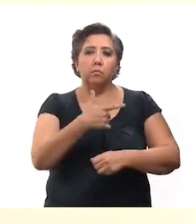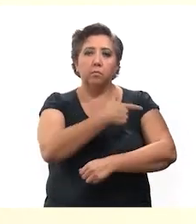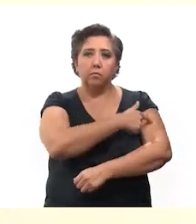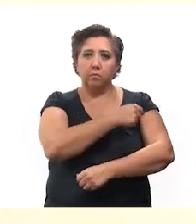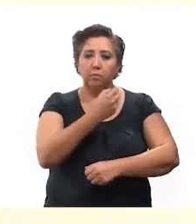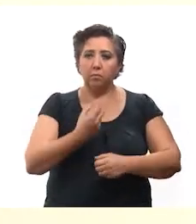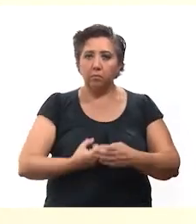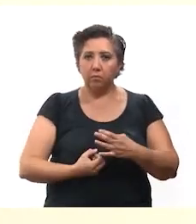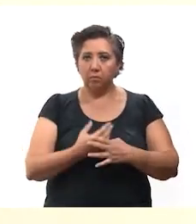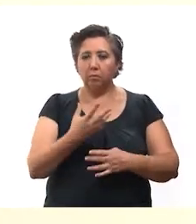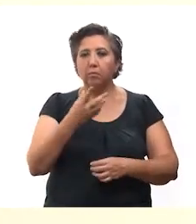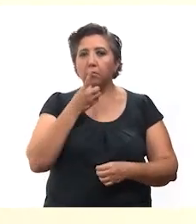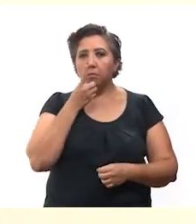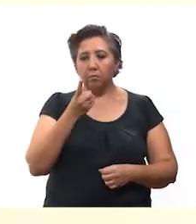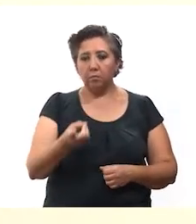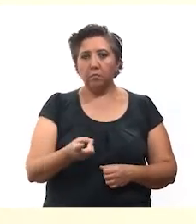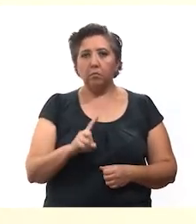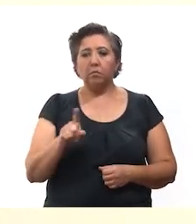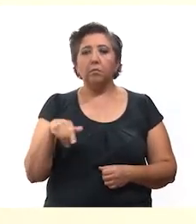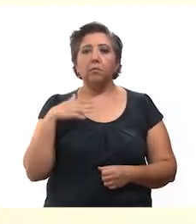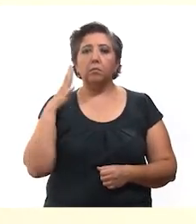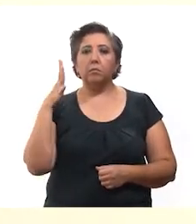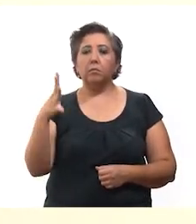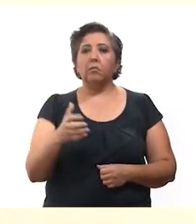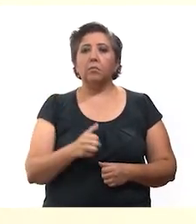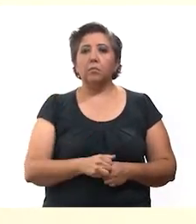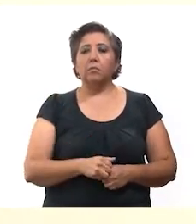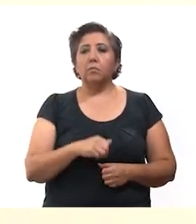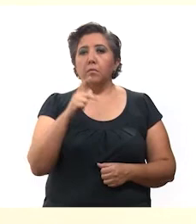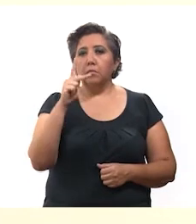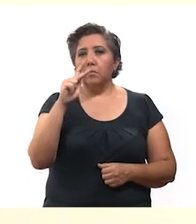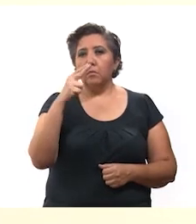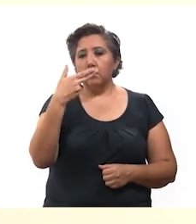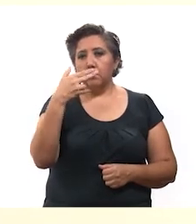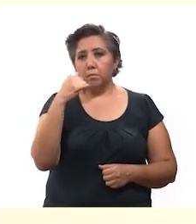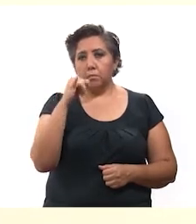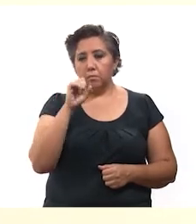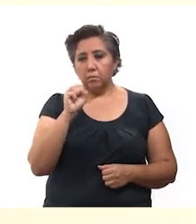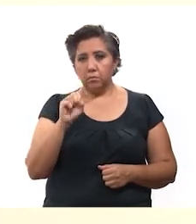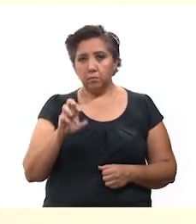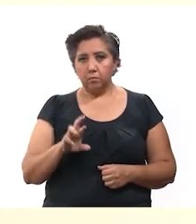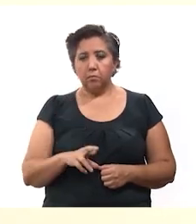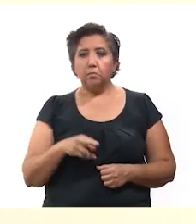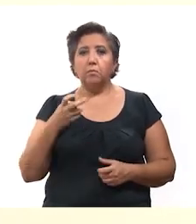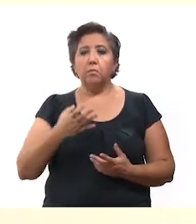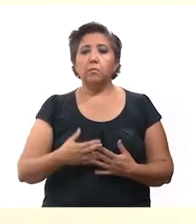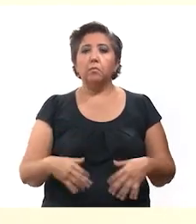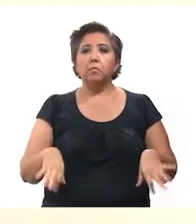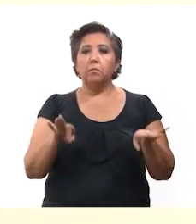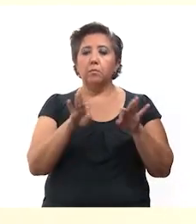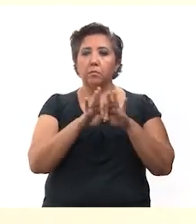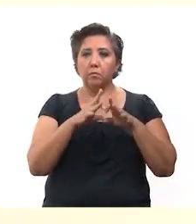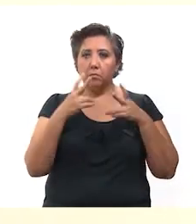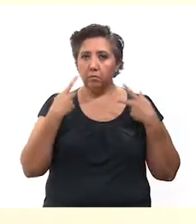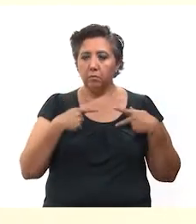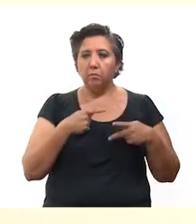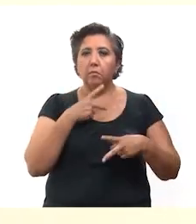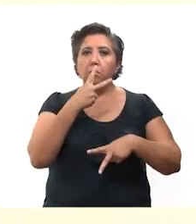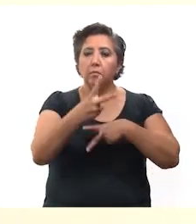si estamos en el pasado, pasado, y nos han 123 de los años de edad en el año pasado.